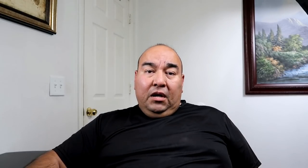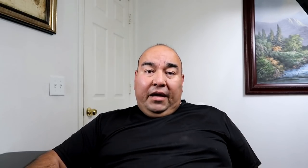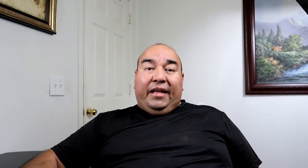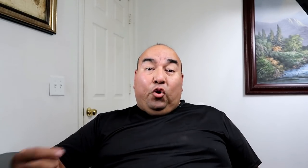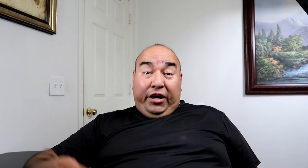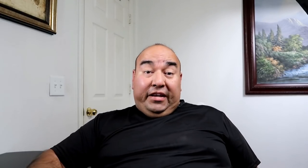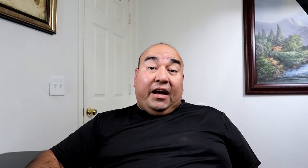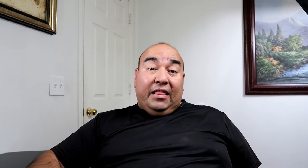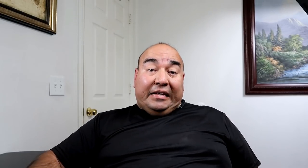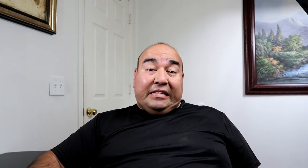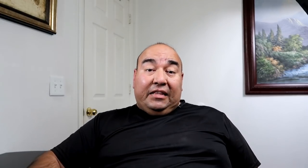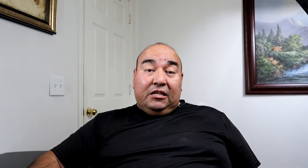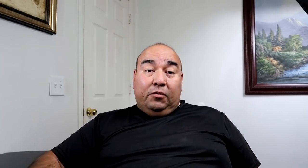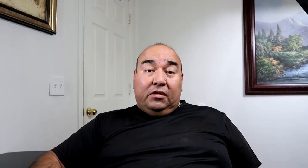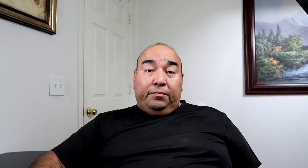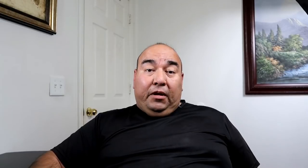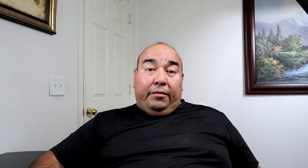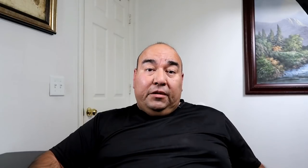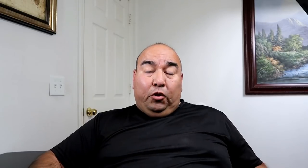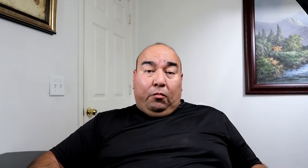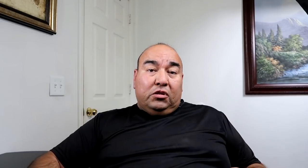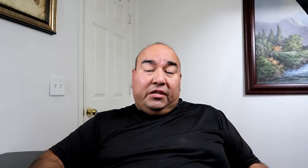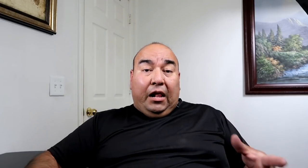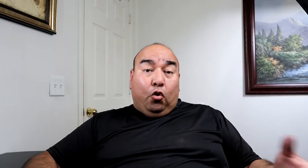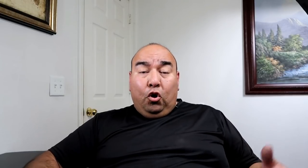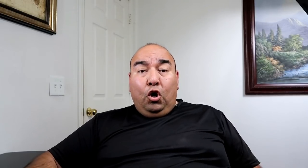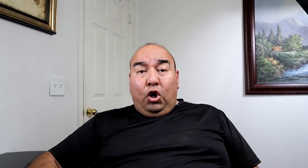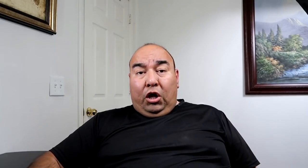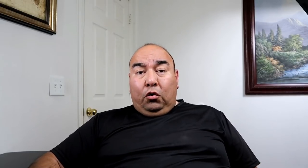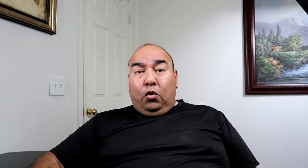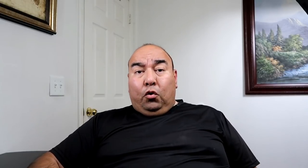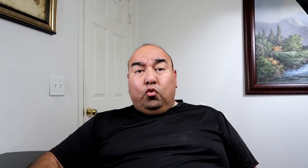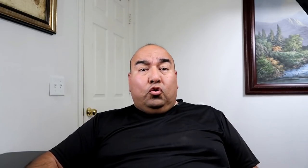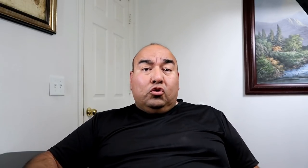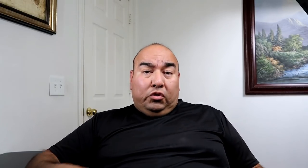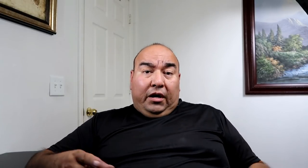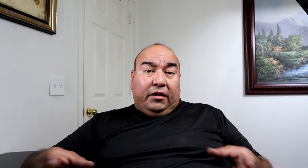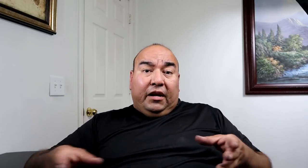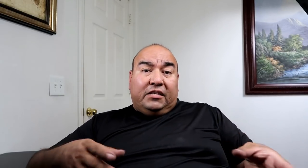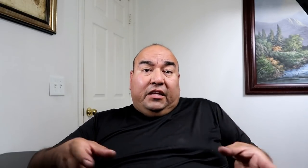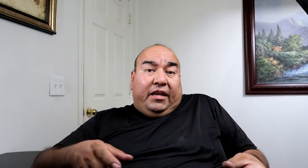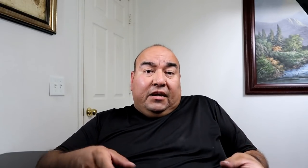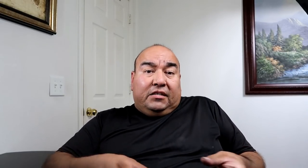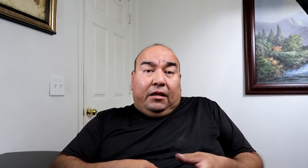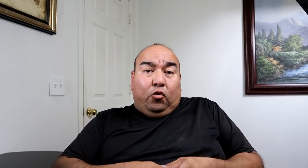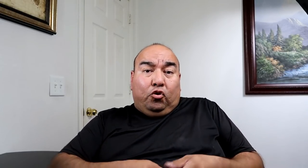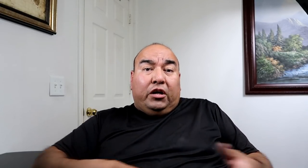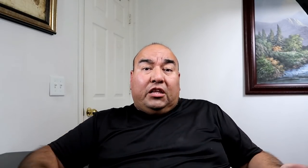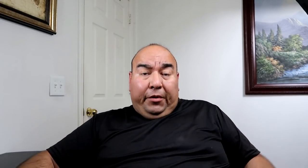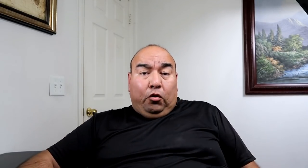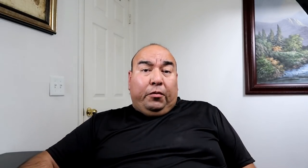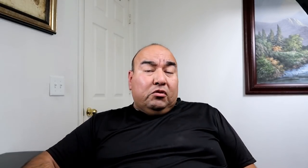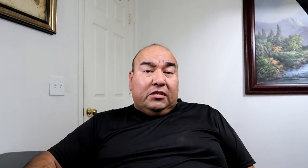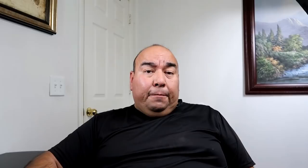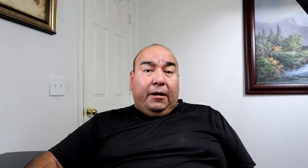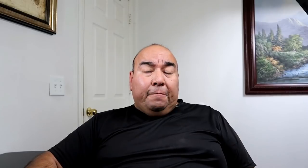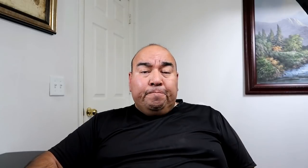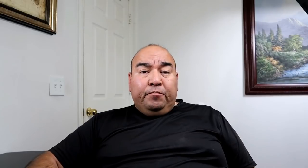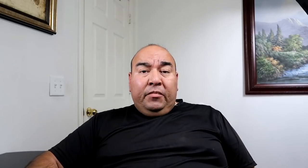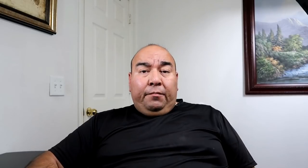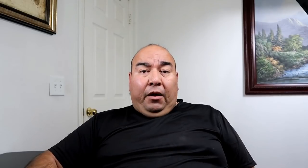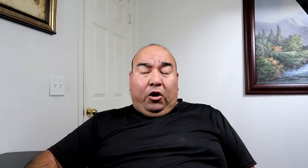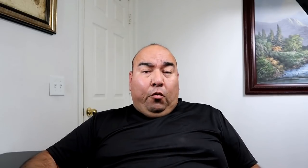manera, pues en lo que llegan las tandas, pues para ver si podemos hacer algo juntos, o sea, darles ideas, y a lo mejor yo aquí también lo empiezo a